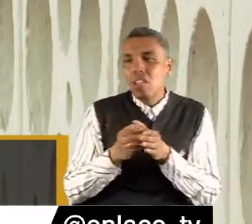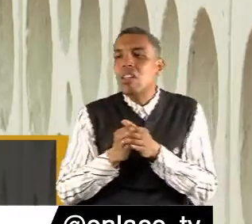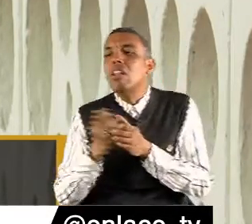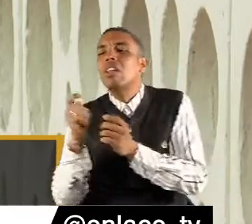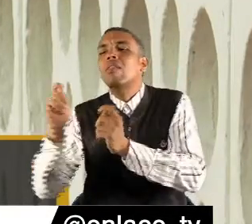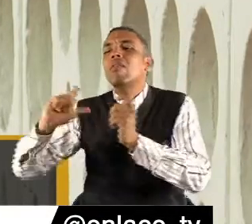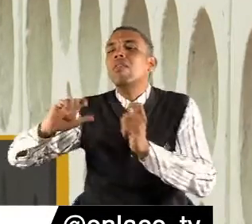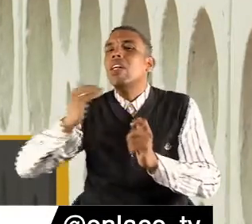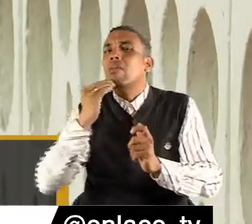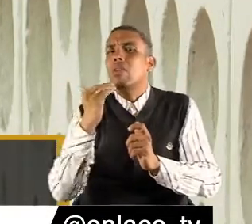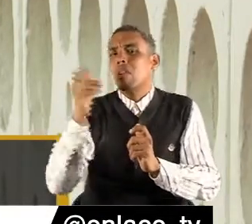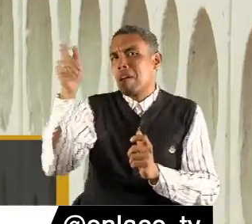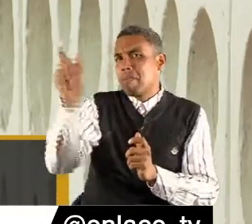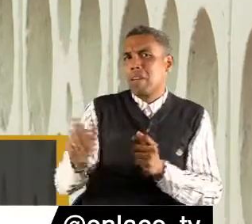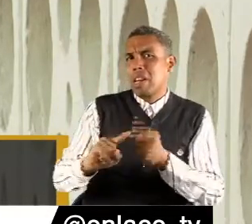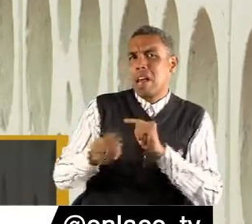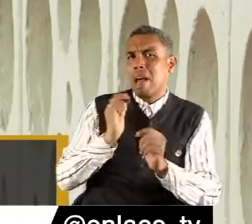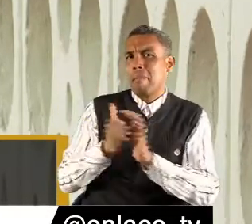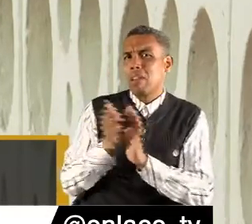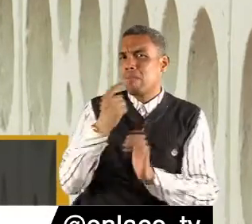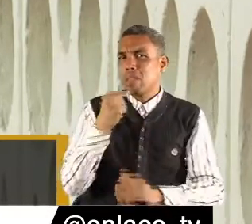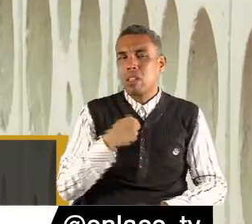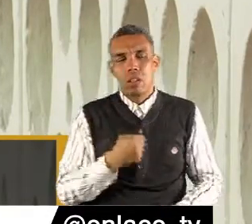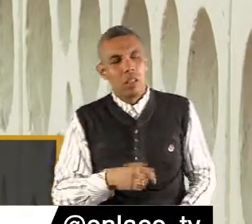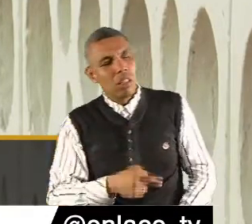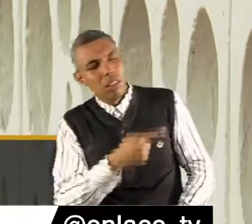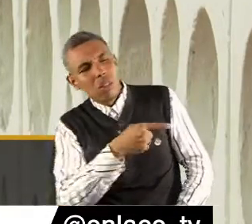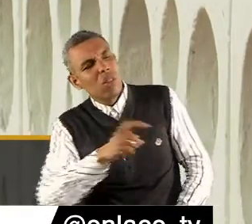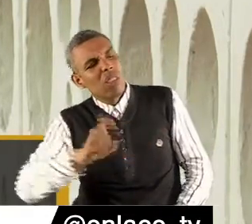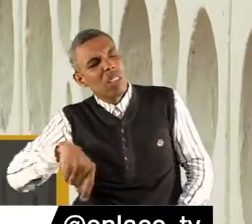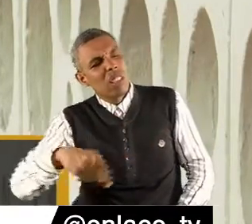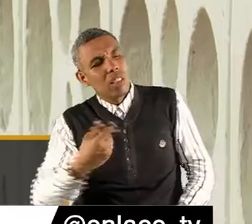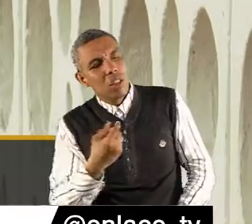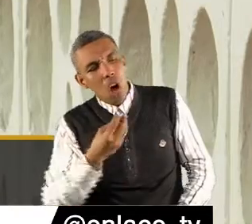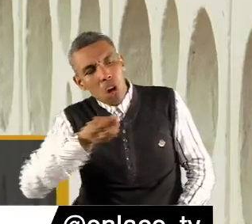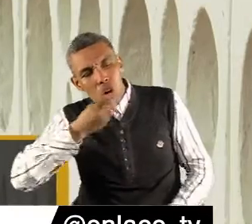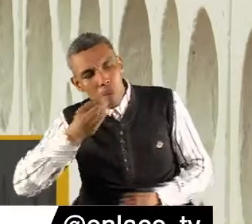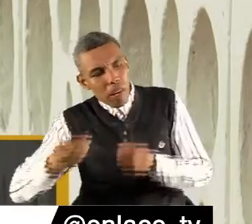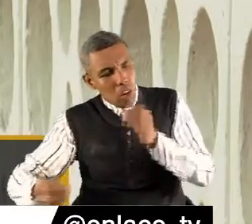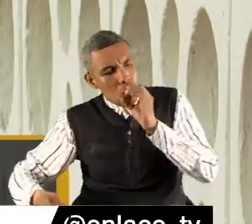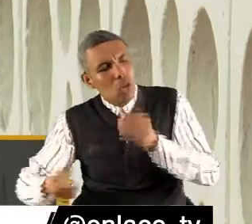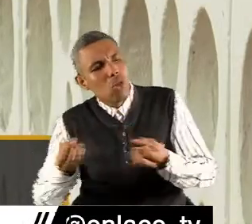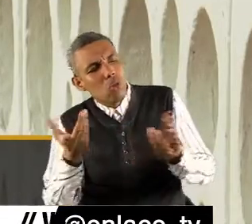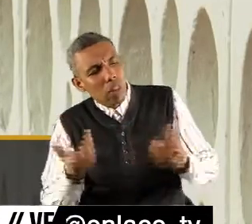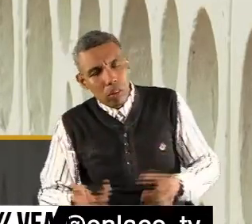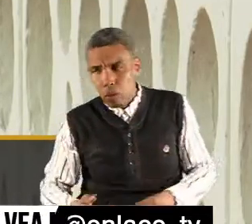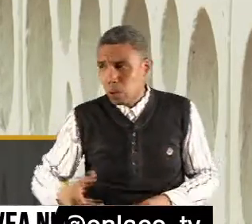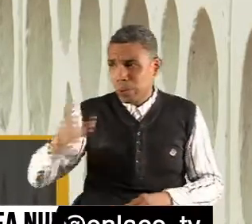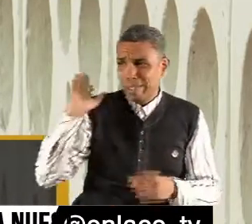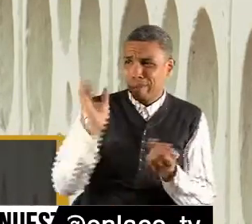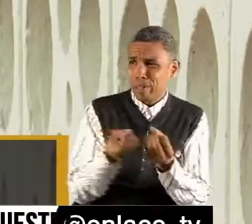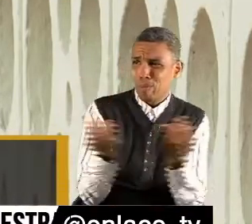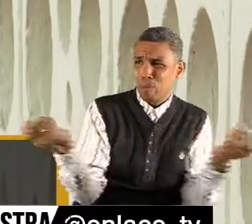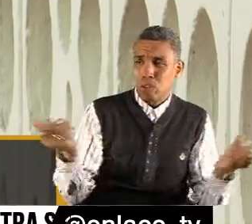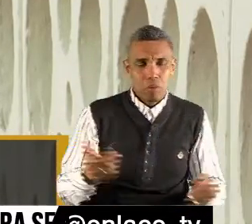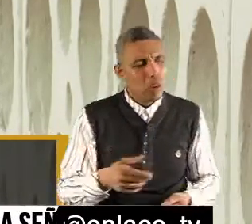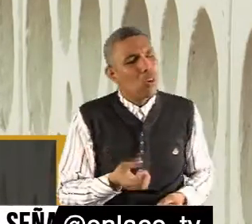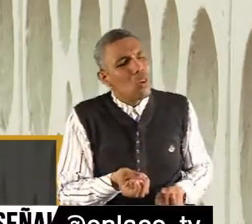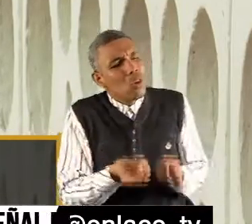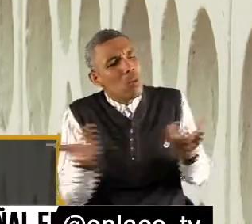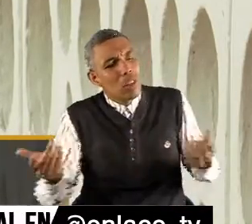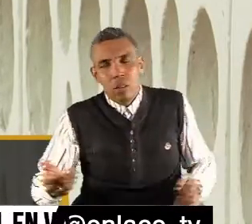¿Cuántos almuerzos, cuántos complementos necesita para esos alumnos? Yo le dije, son muchos, pero ¿muchos cuántos? No,